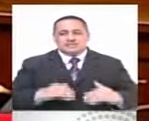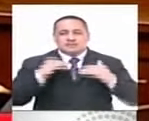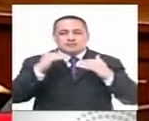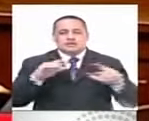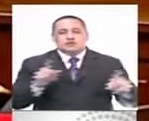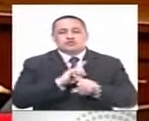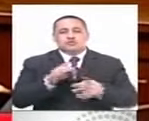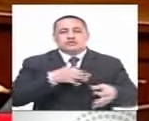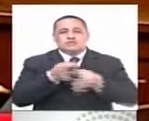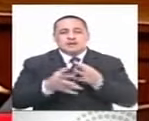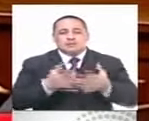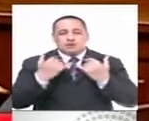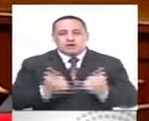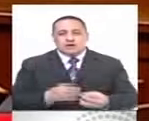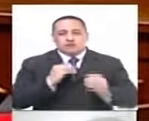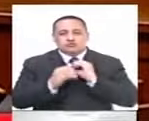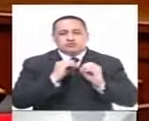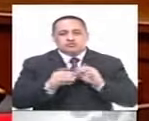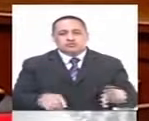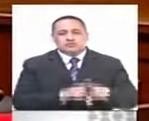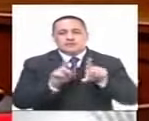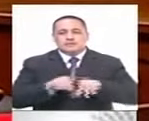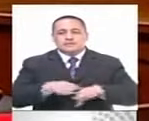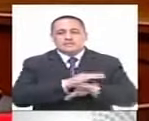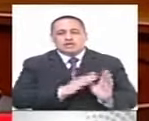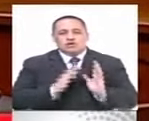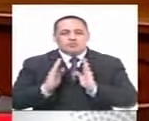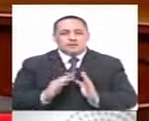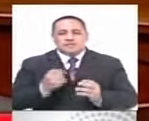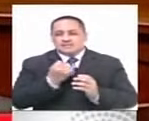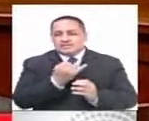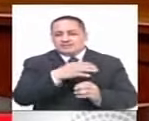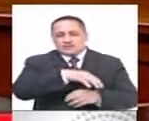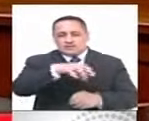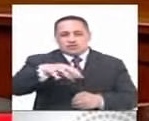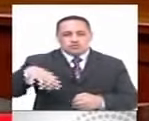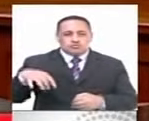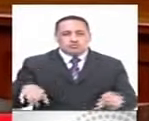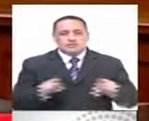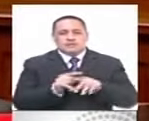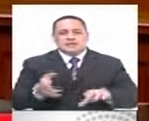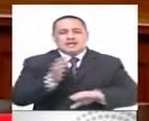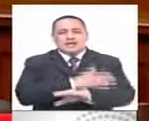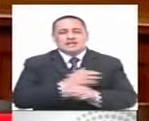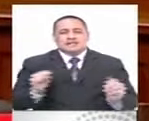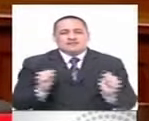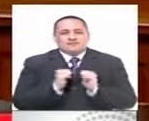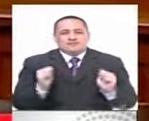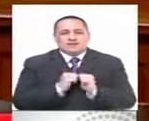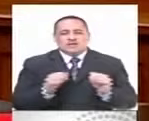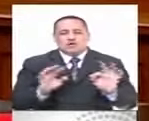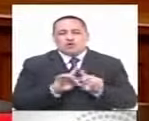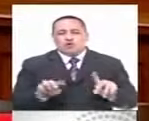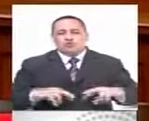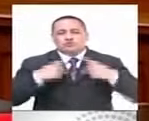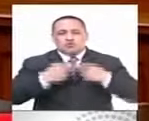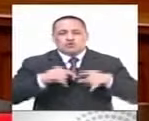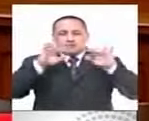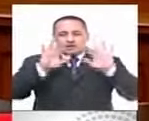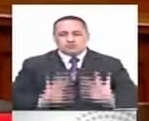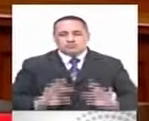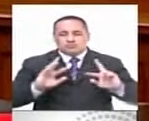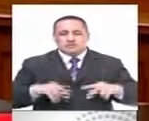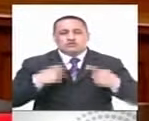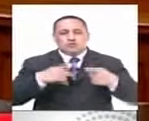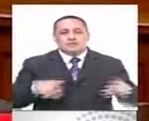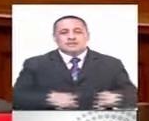Nos referimos a la implementación de los planes multisectoriales ante heladas, friajes y lluvias